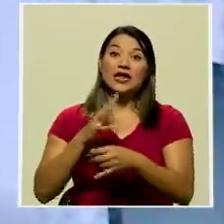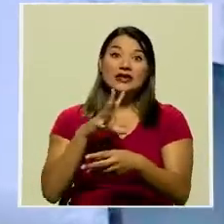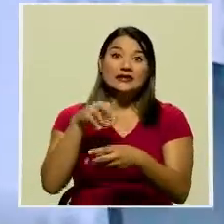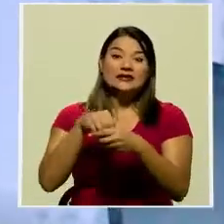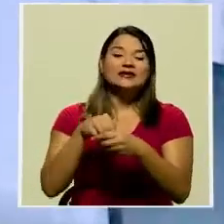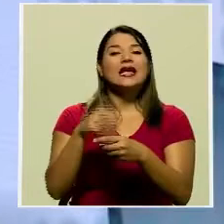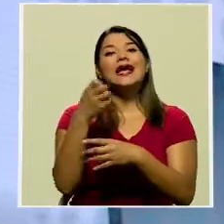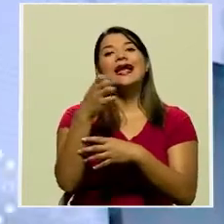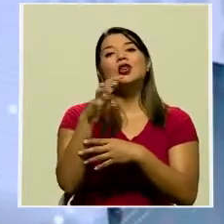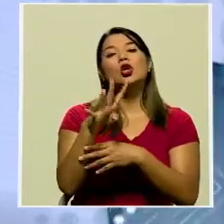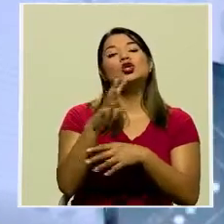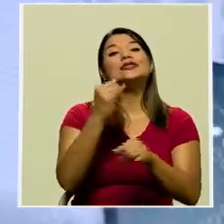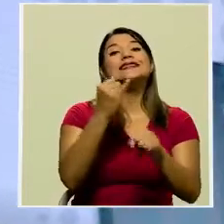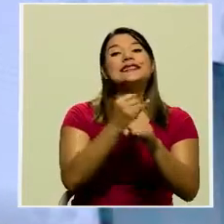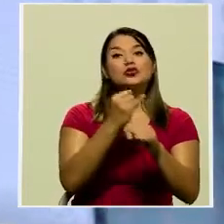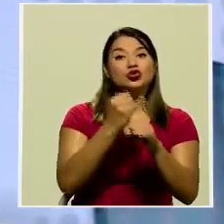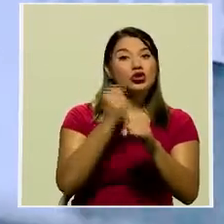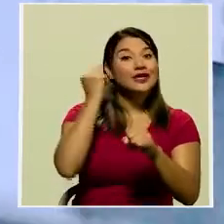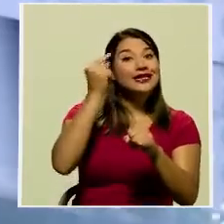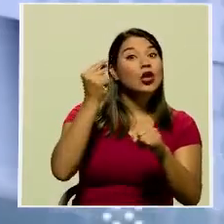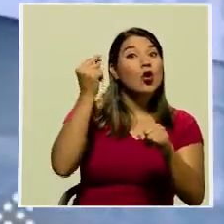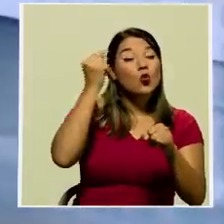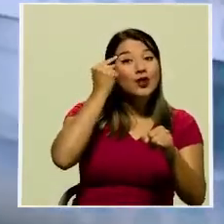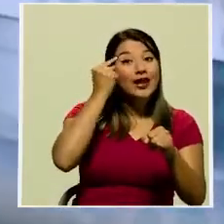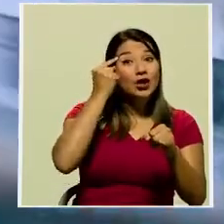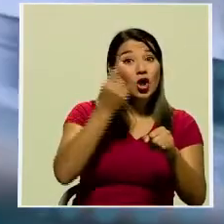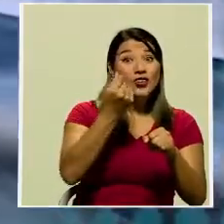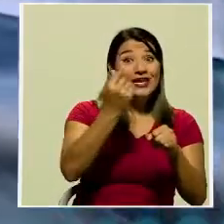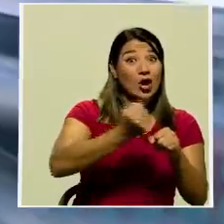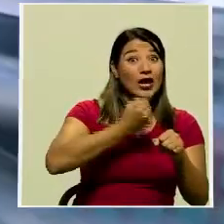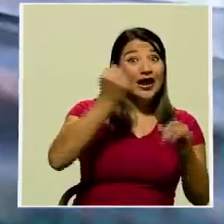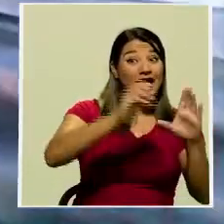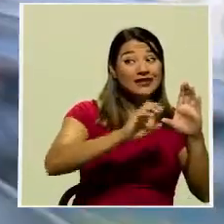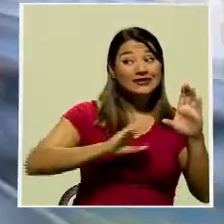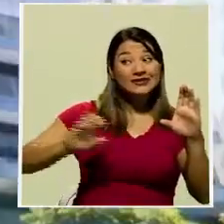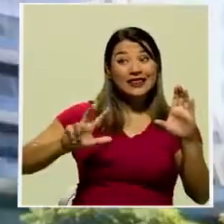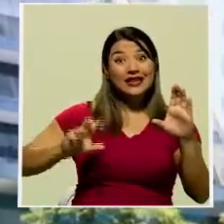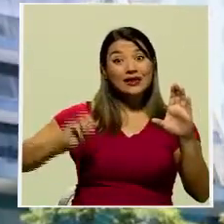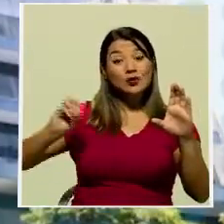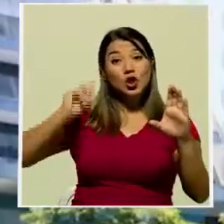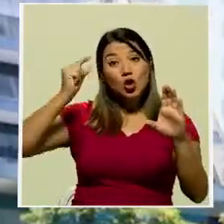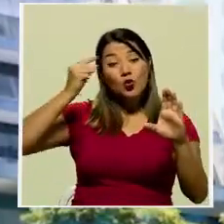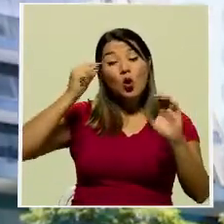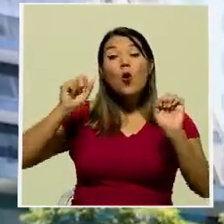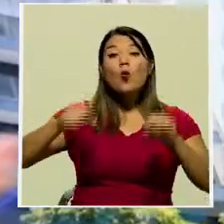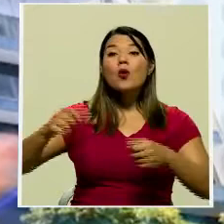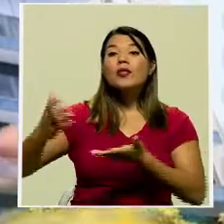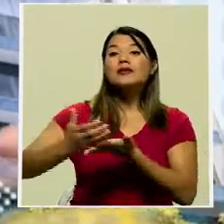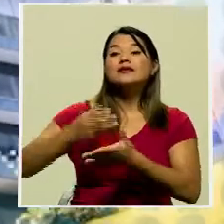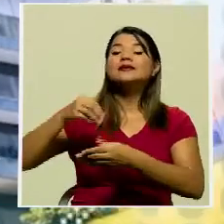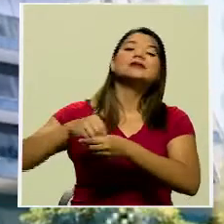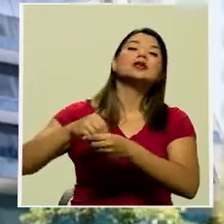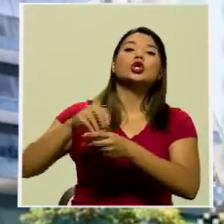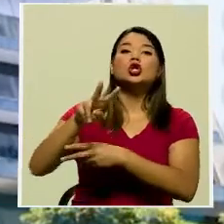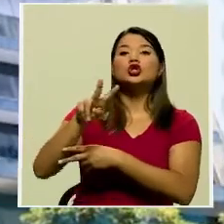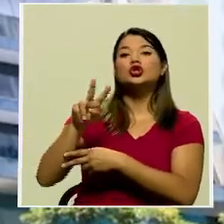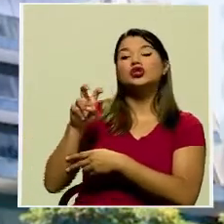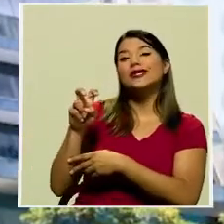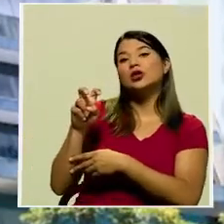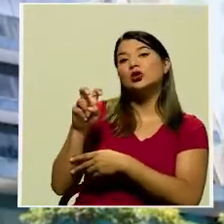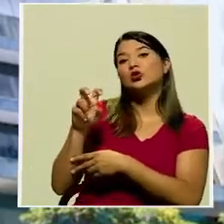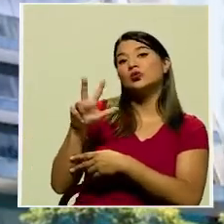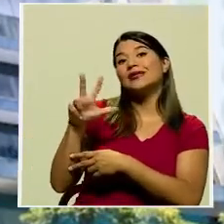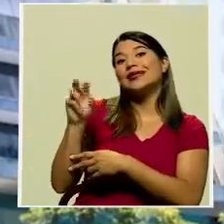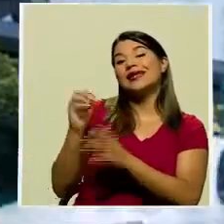el 30% de sus utilidades, se recaudarían 72.200 millones de colones. Sin embargo, no todas